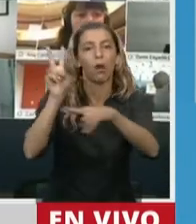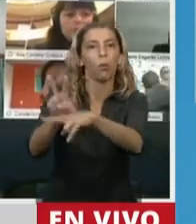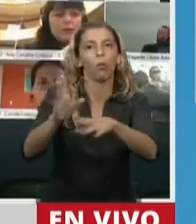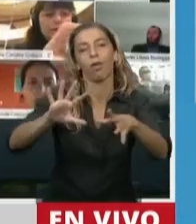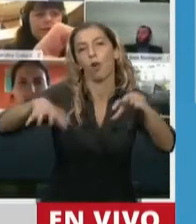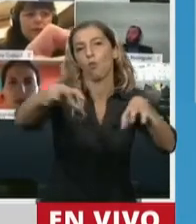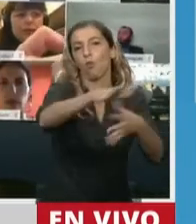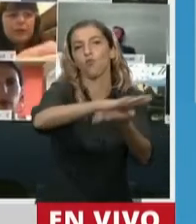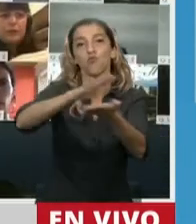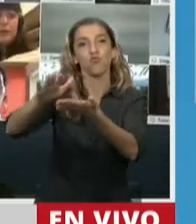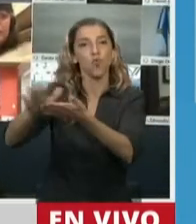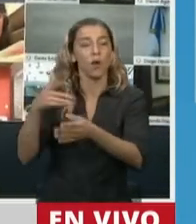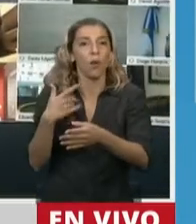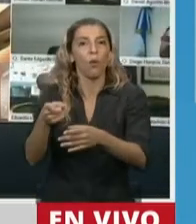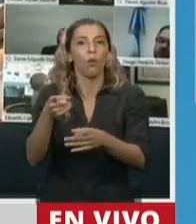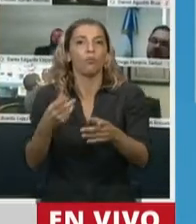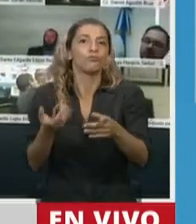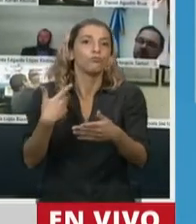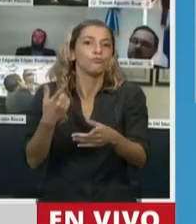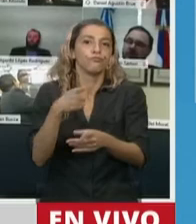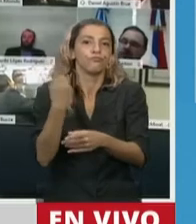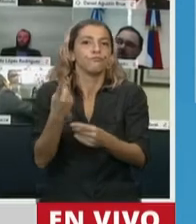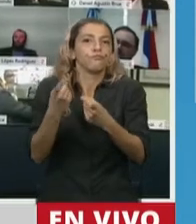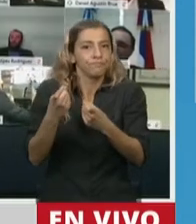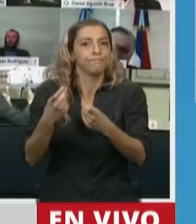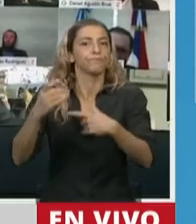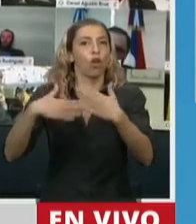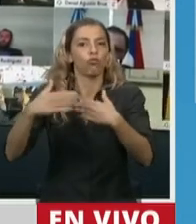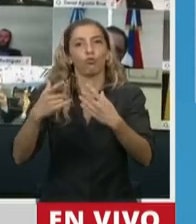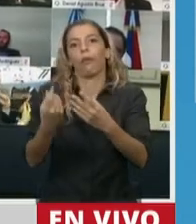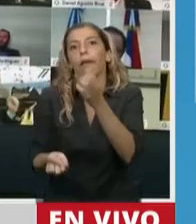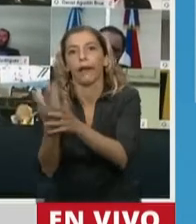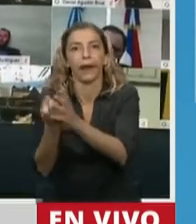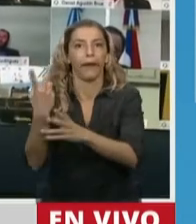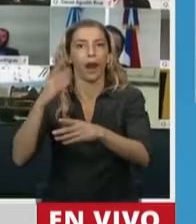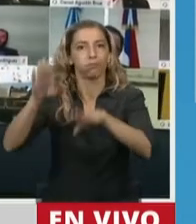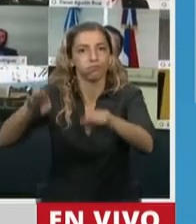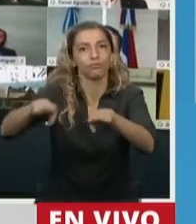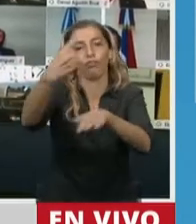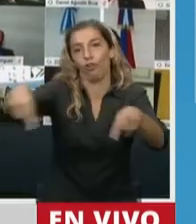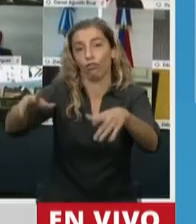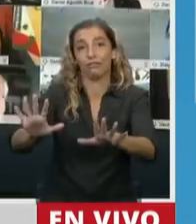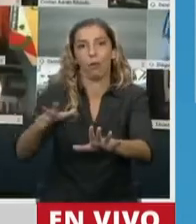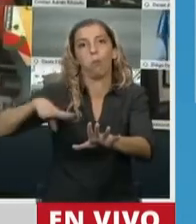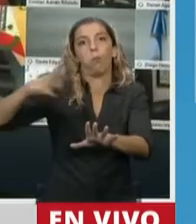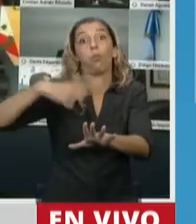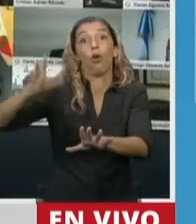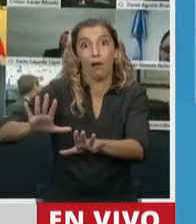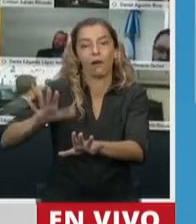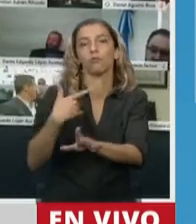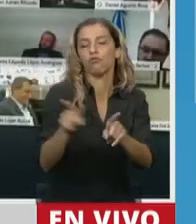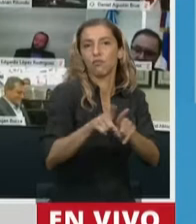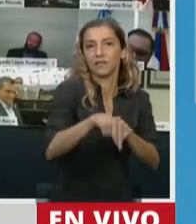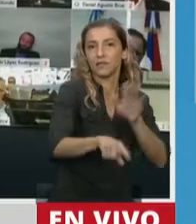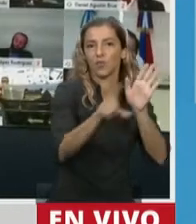mismo pasa con esta ley, porque esta ley que permite la educación a distancia a los menores de 18 años en la